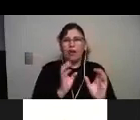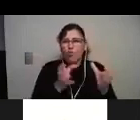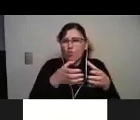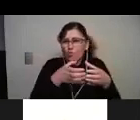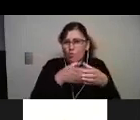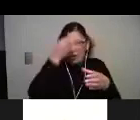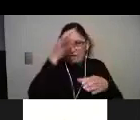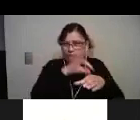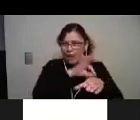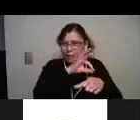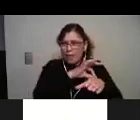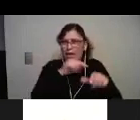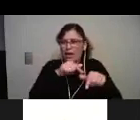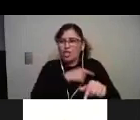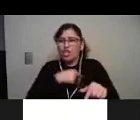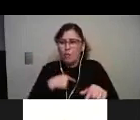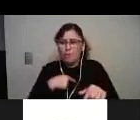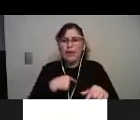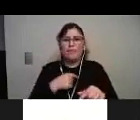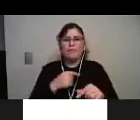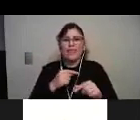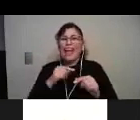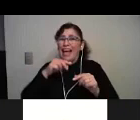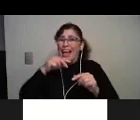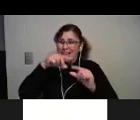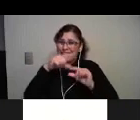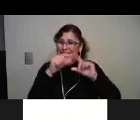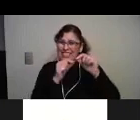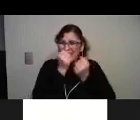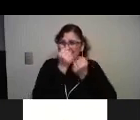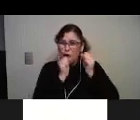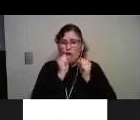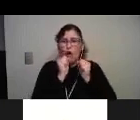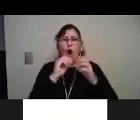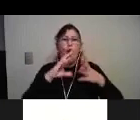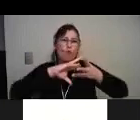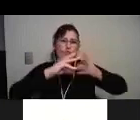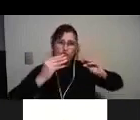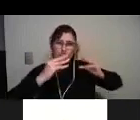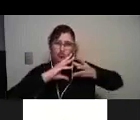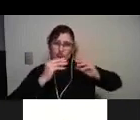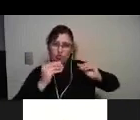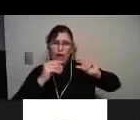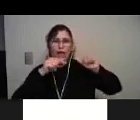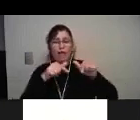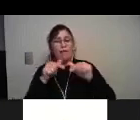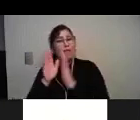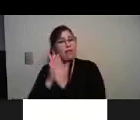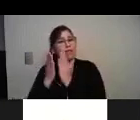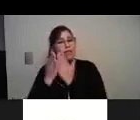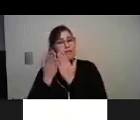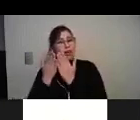que se llaman enfermedades neuromusculares, ¿ya? Que en general en los libros de neurología los van